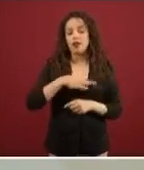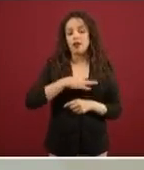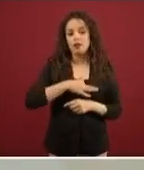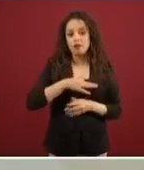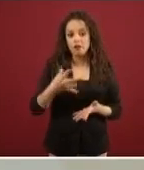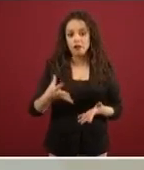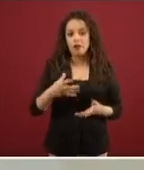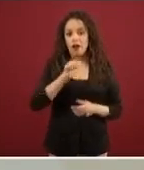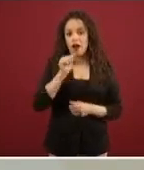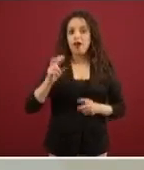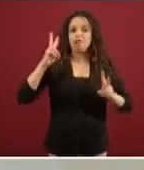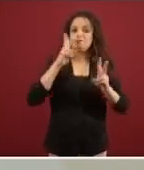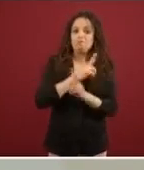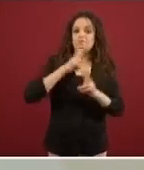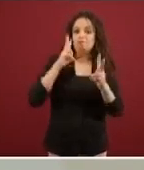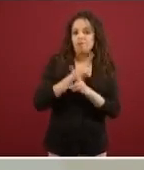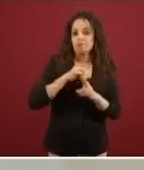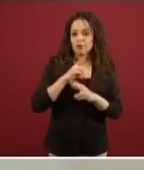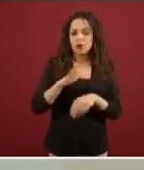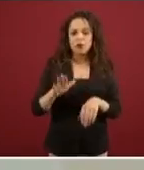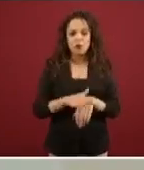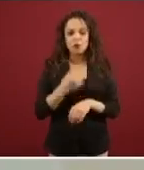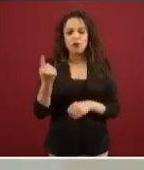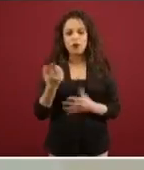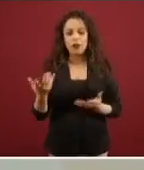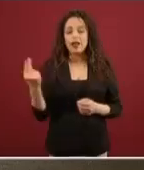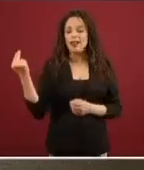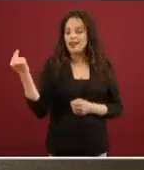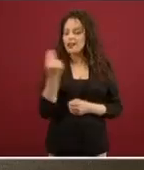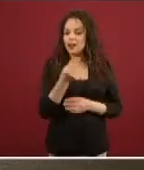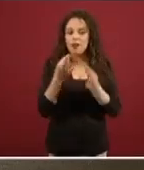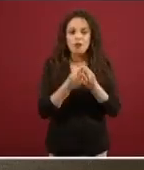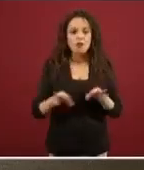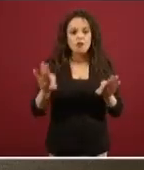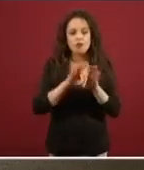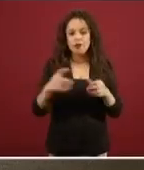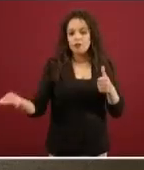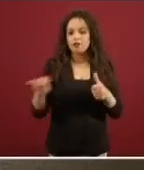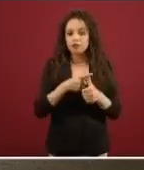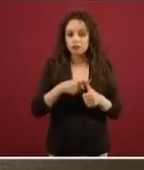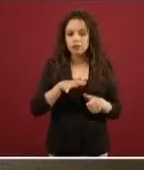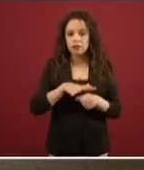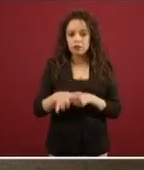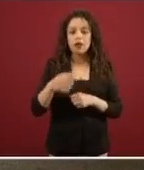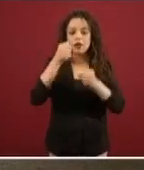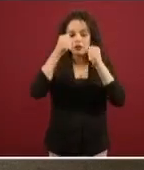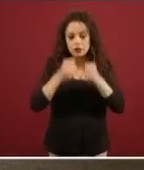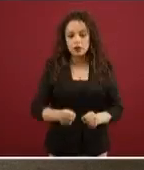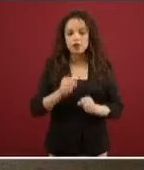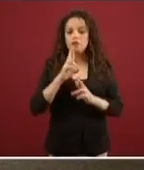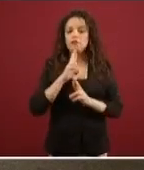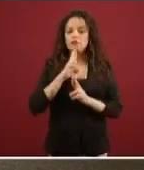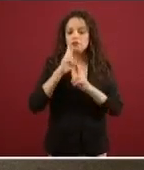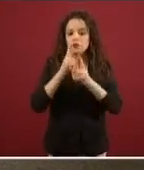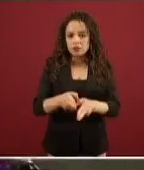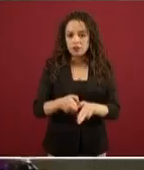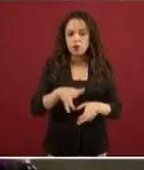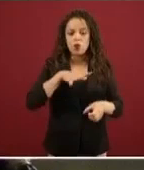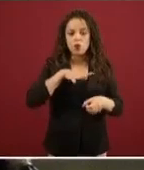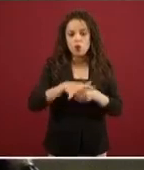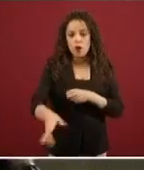es poder llegar a tener el resultado preciso de cuál fue el microorganismo que en su momento produjo la infección.